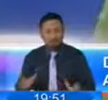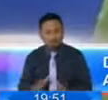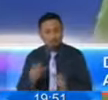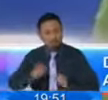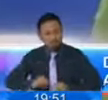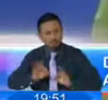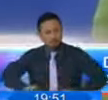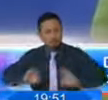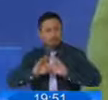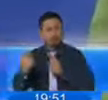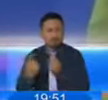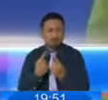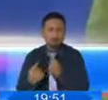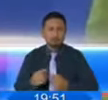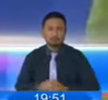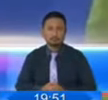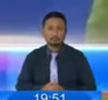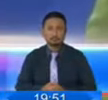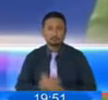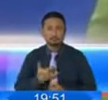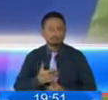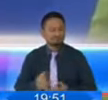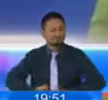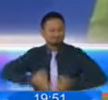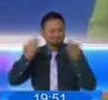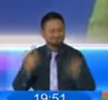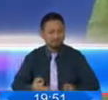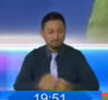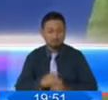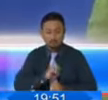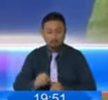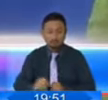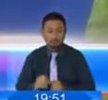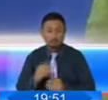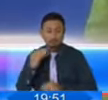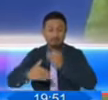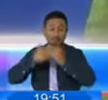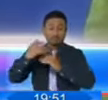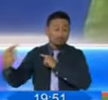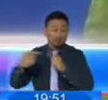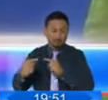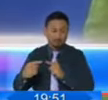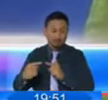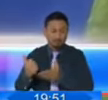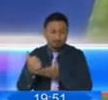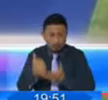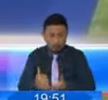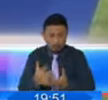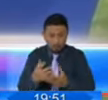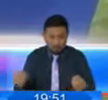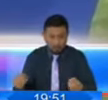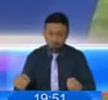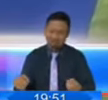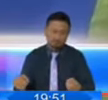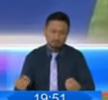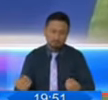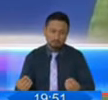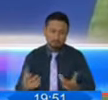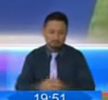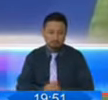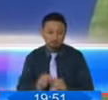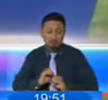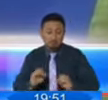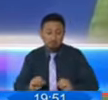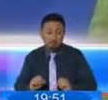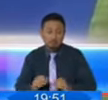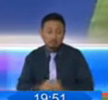diálogo. Estoy firmemente convencida de que una escalada de la retórica no contribuirá a una solución del conflicto. Tampoco veo